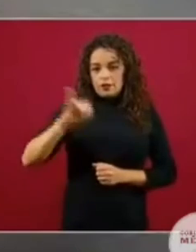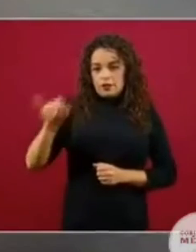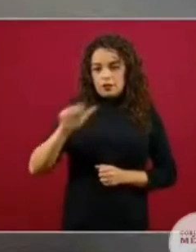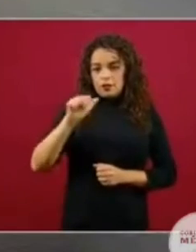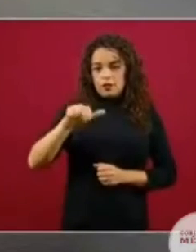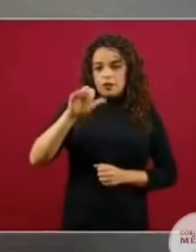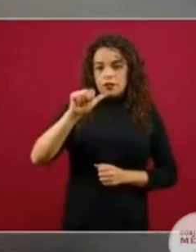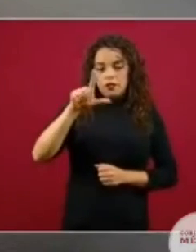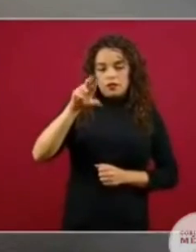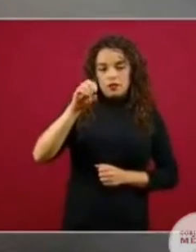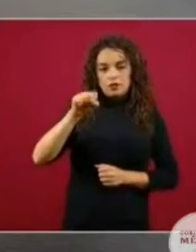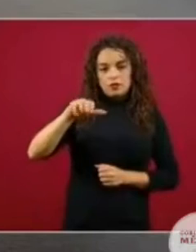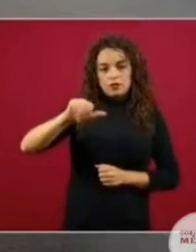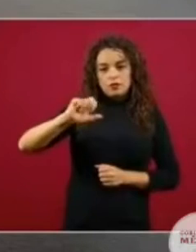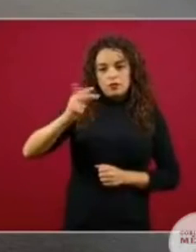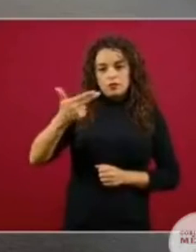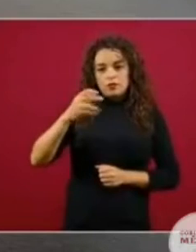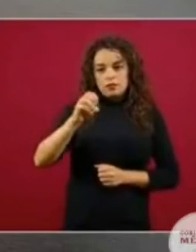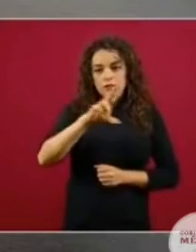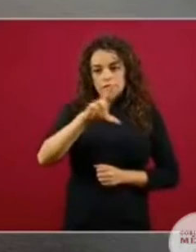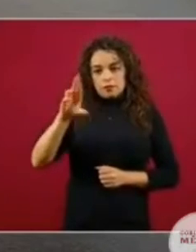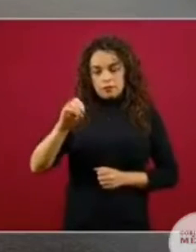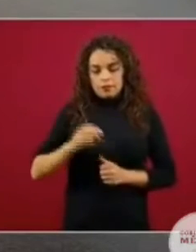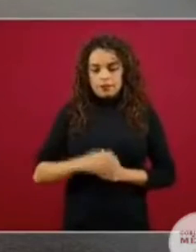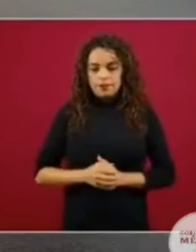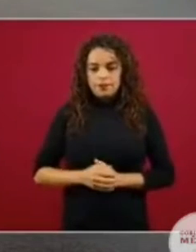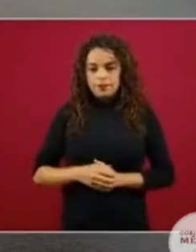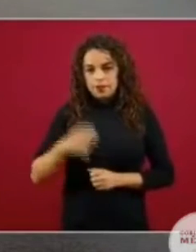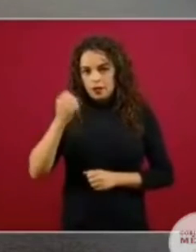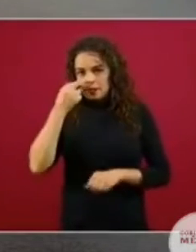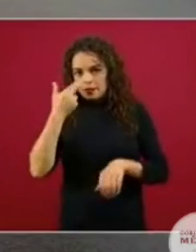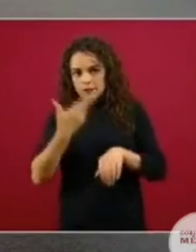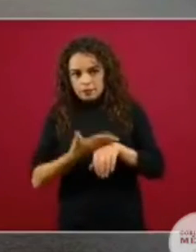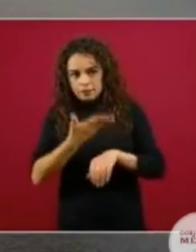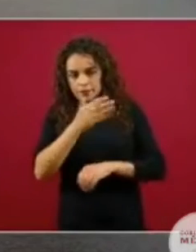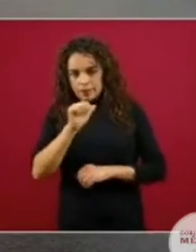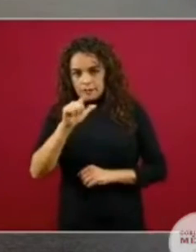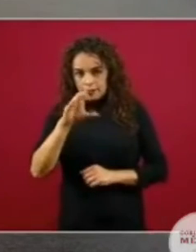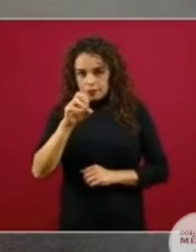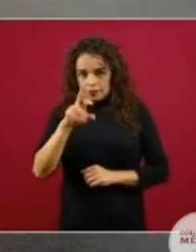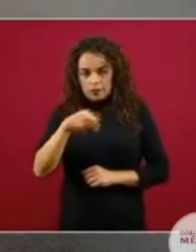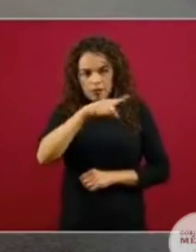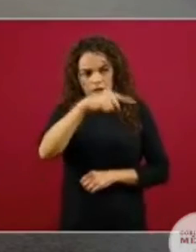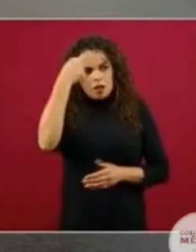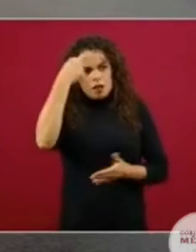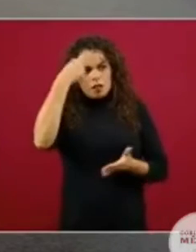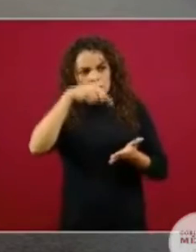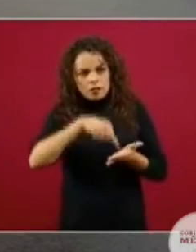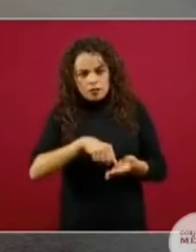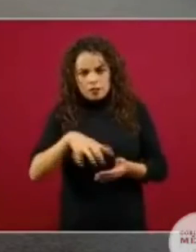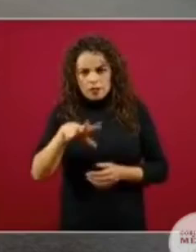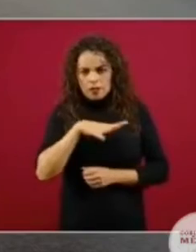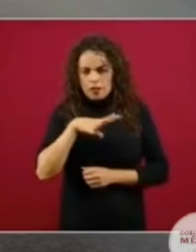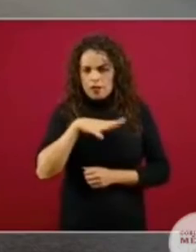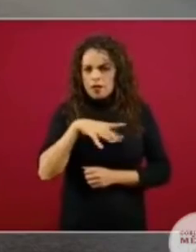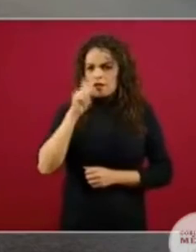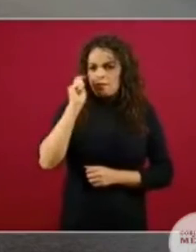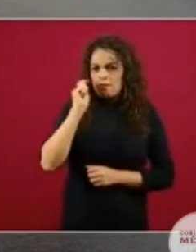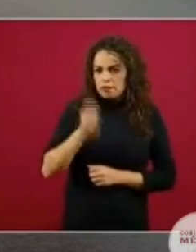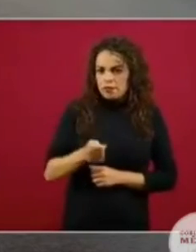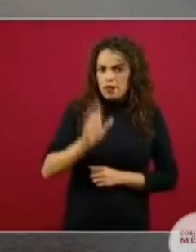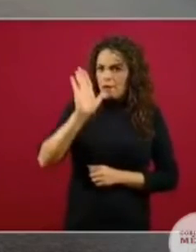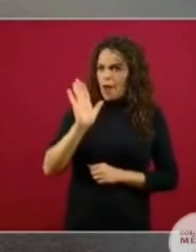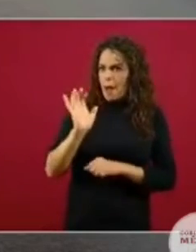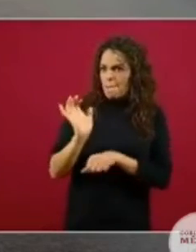reportero secretario no estima usted que puede siendo una situación totalmente atípica y hasta parece de